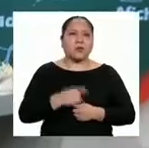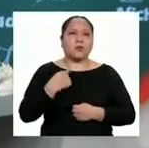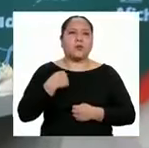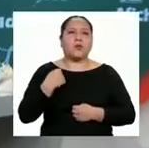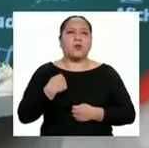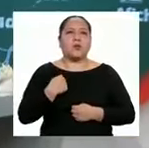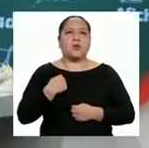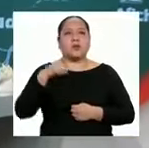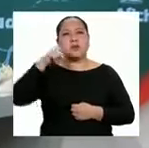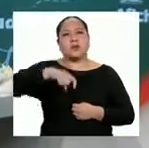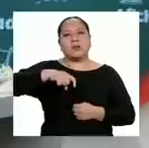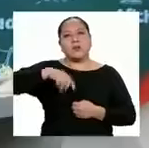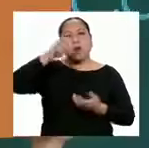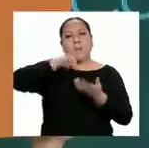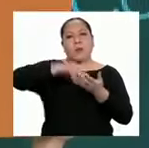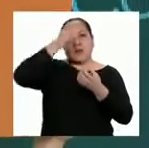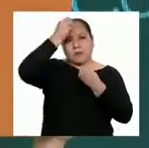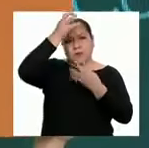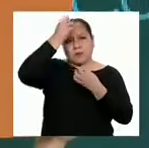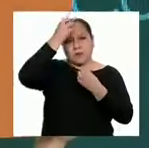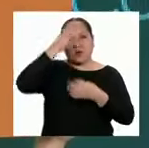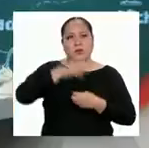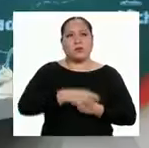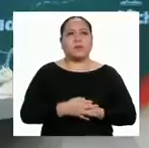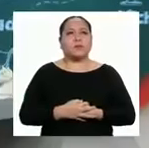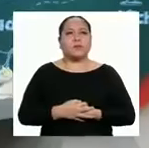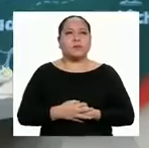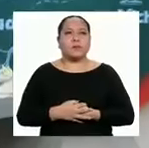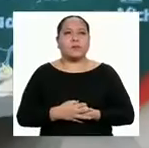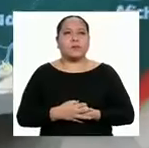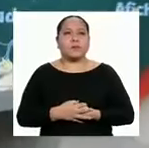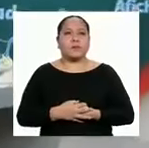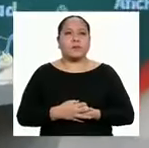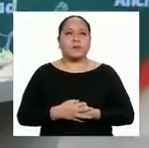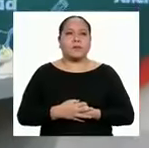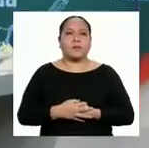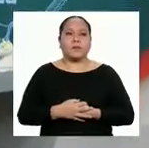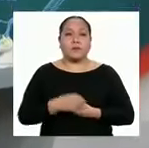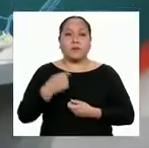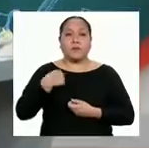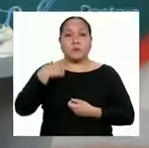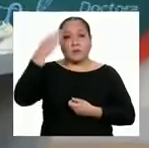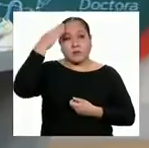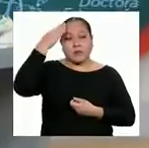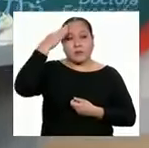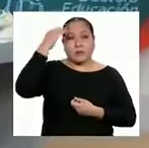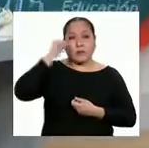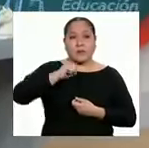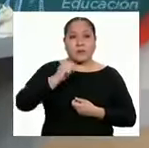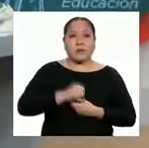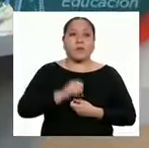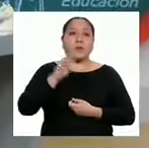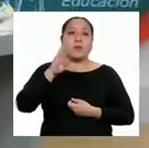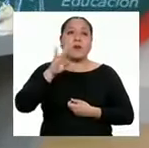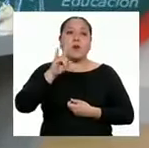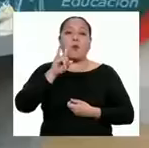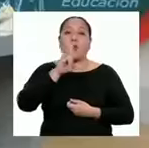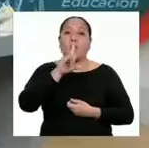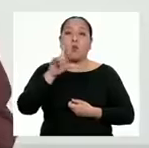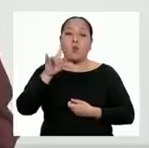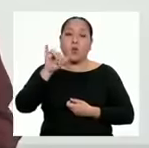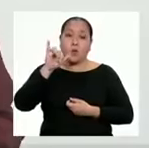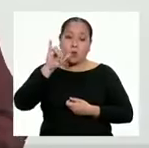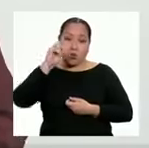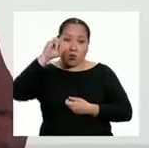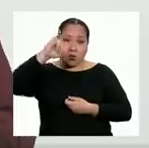Creo que necesito informarme un poco mejor. Pero de lo que sí estoy segura es de que el bullying es